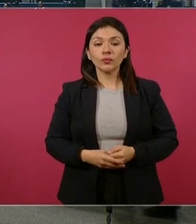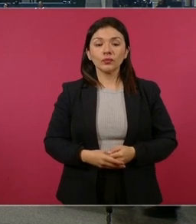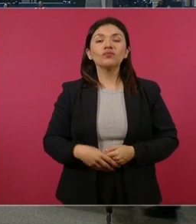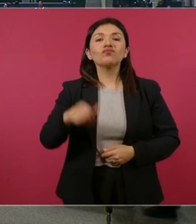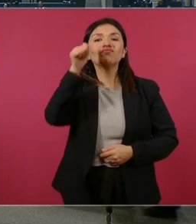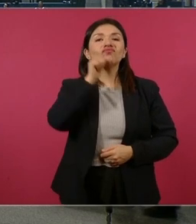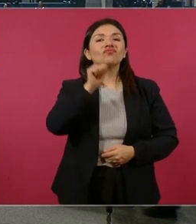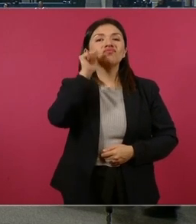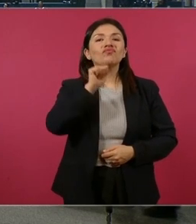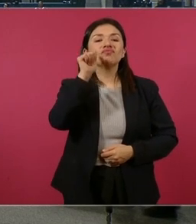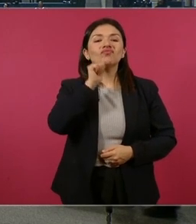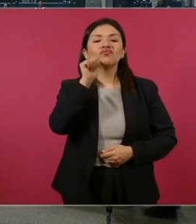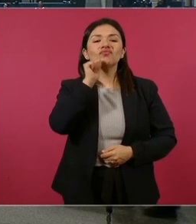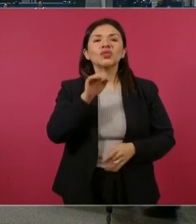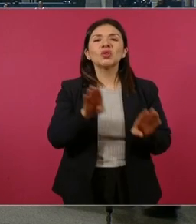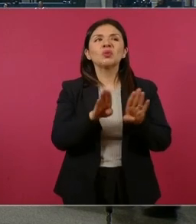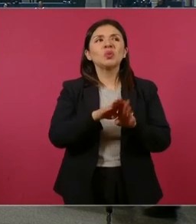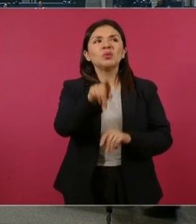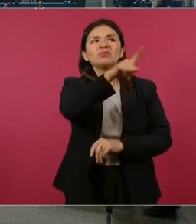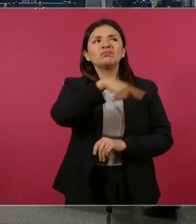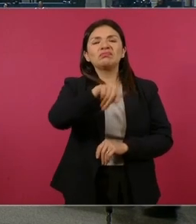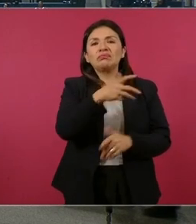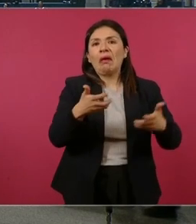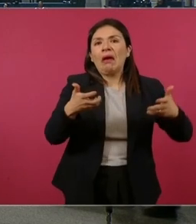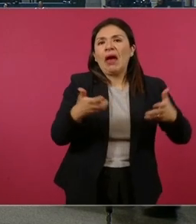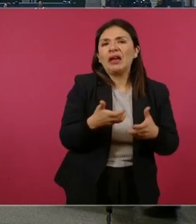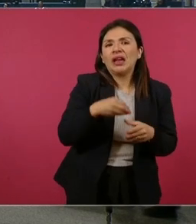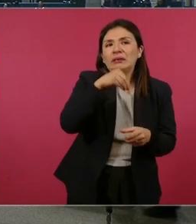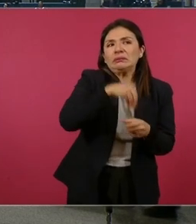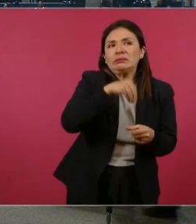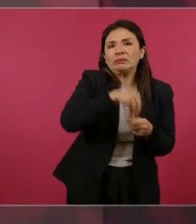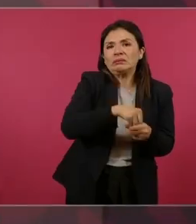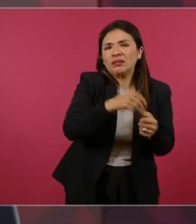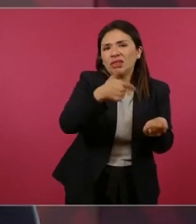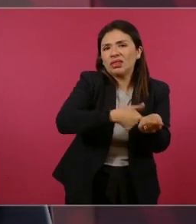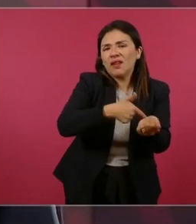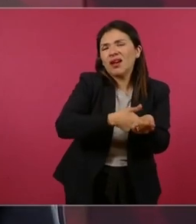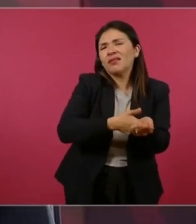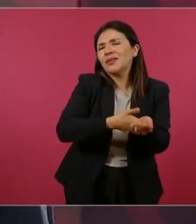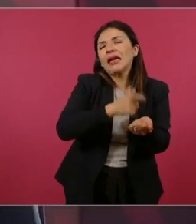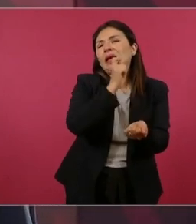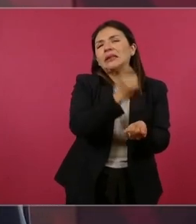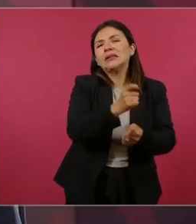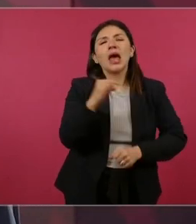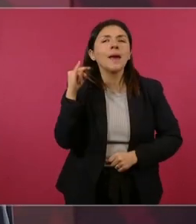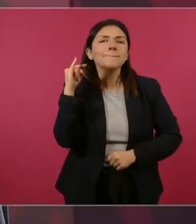ese estilo, ¿no?, de ocultar las cosas, la hipocresía.